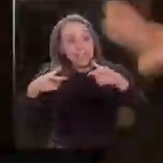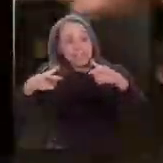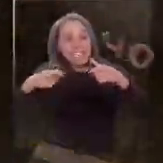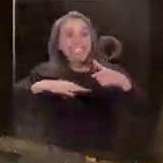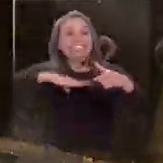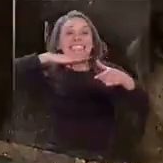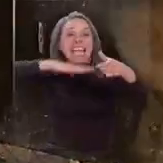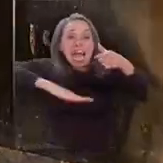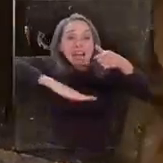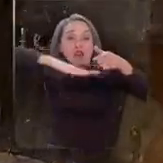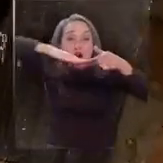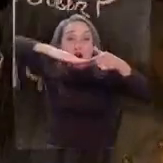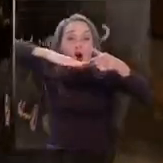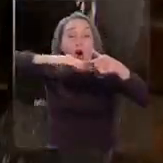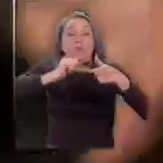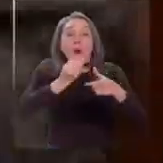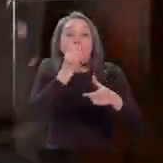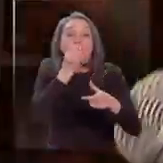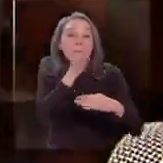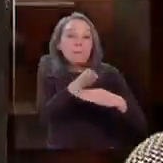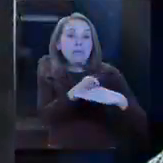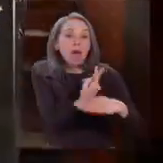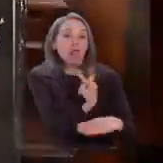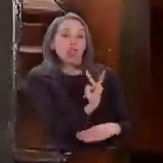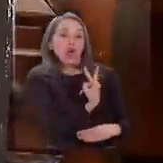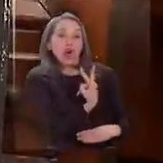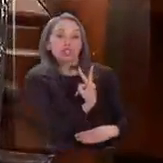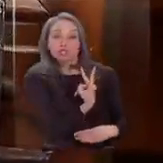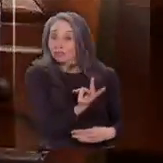ollita llenita. Para dos personas, esto.